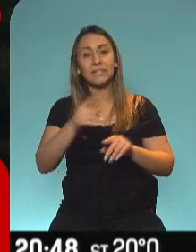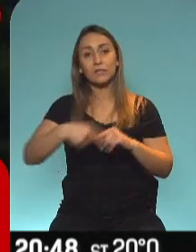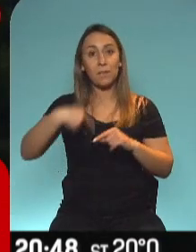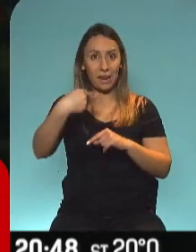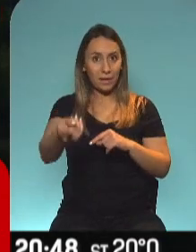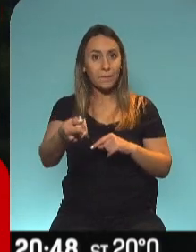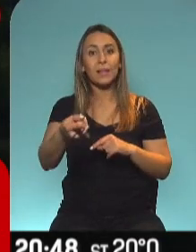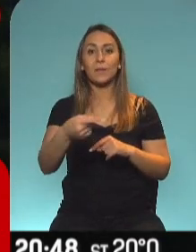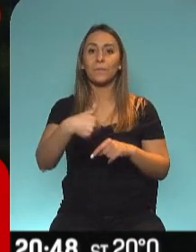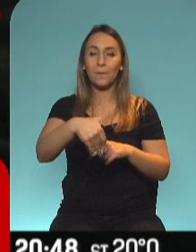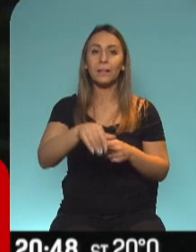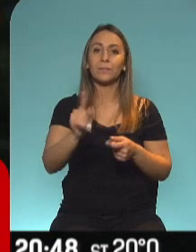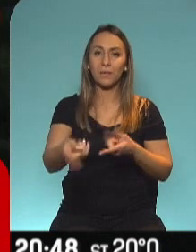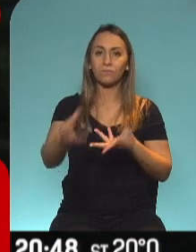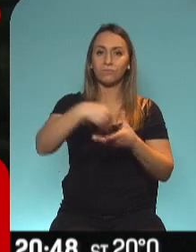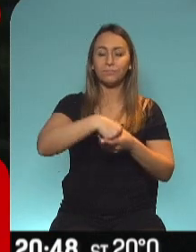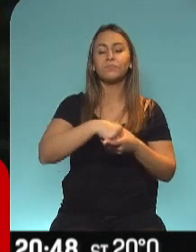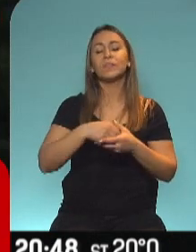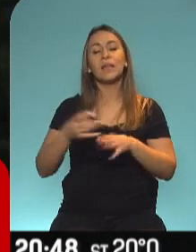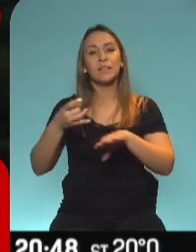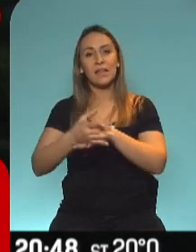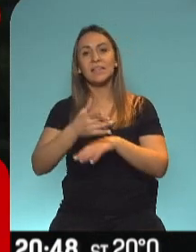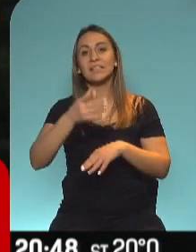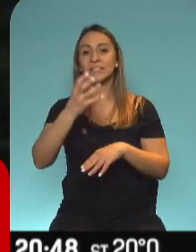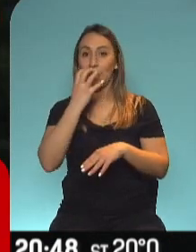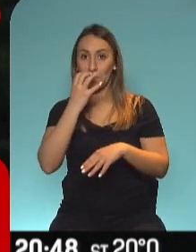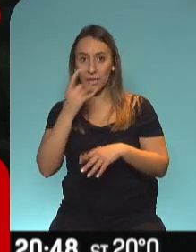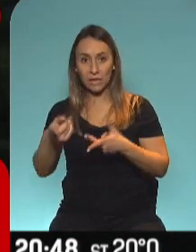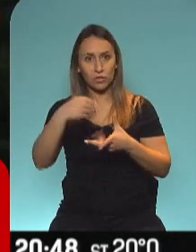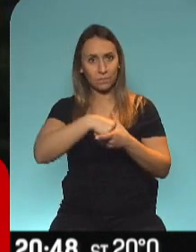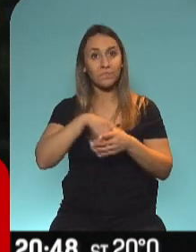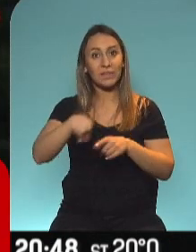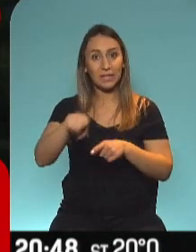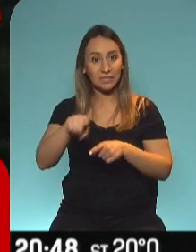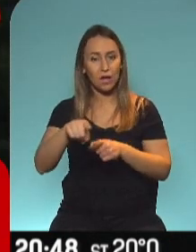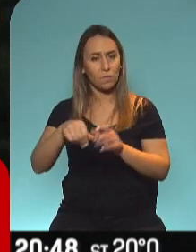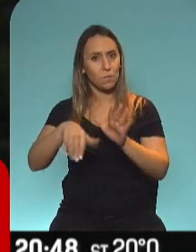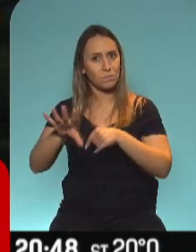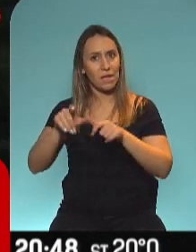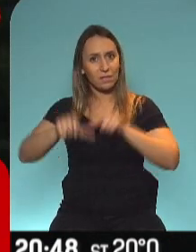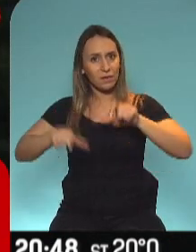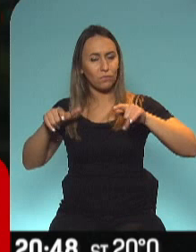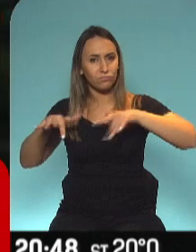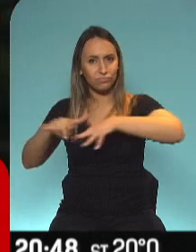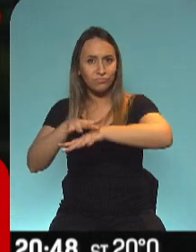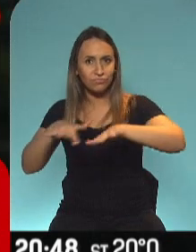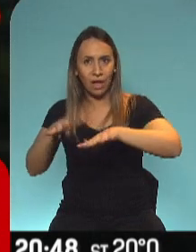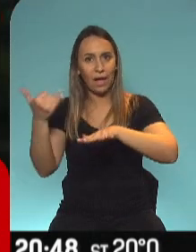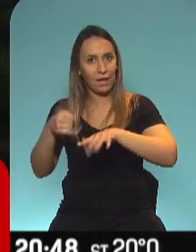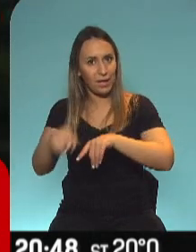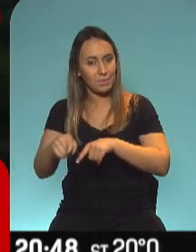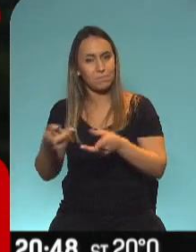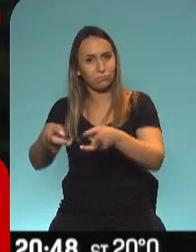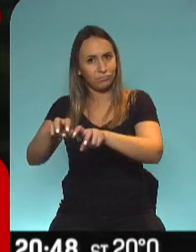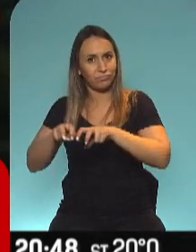a la línea Sarmiento, que como ustedes saben es una de las líneas que mayor cantidad de afluencia de pasajeros por formación tiene, por lo tanto para nosotros es muy